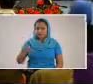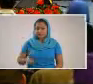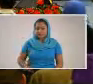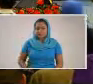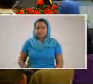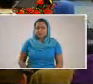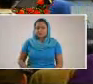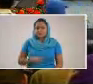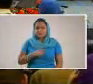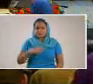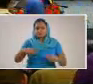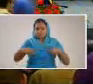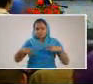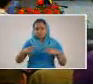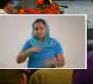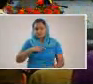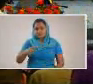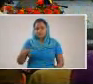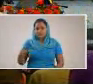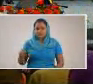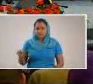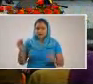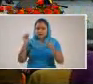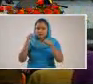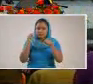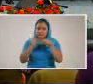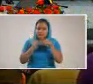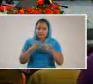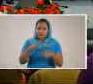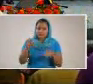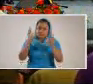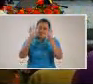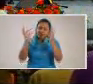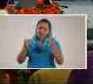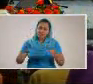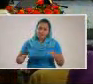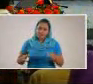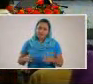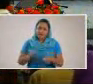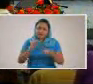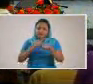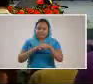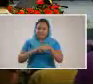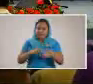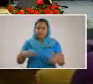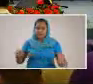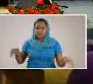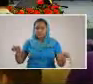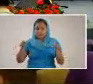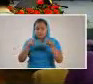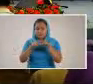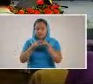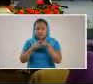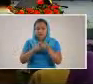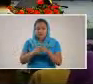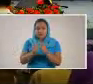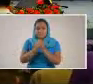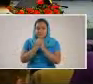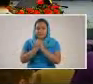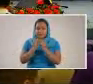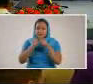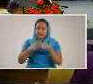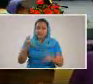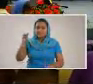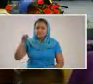una u otra forma. Este es el momento que nos unamos y que intercedamos por los que necesitan en este momento.